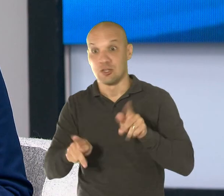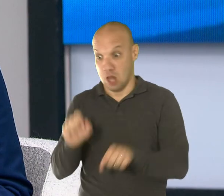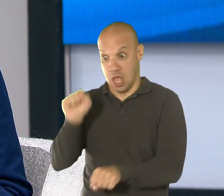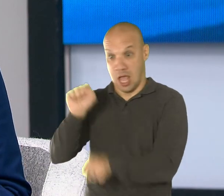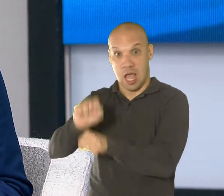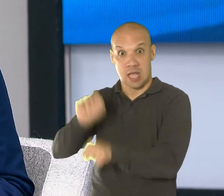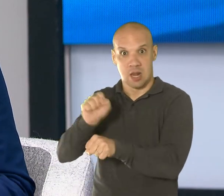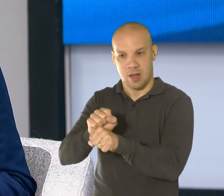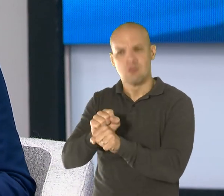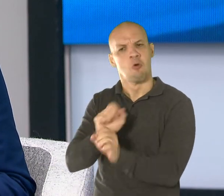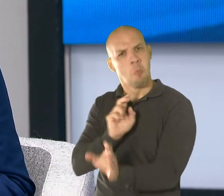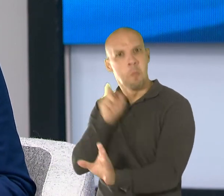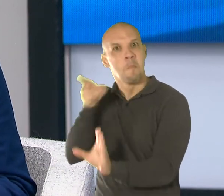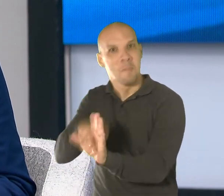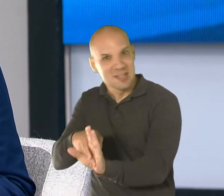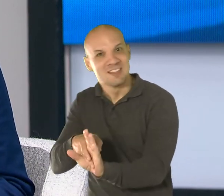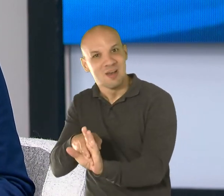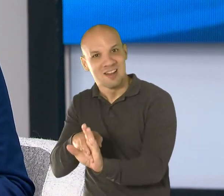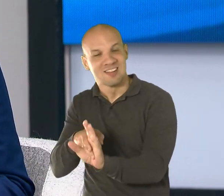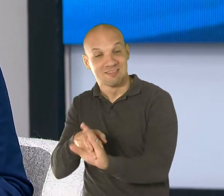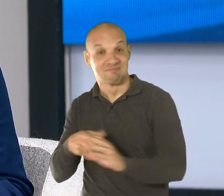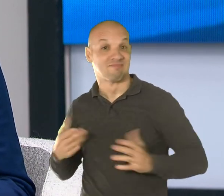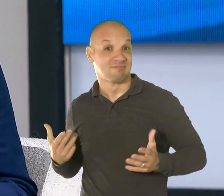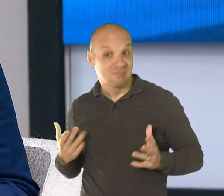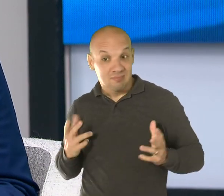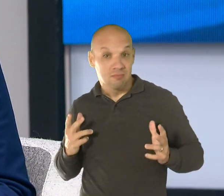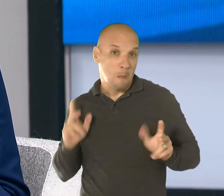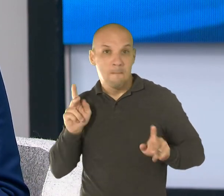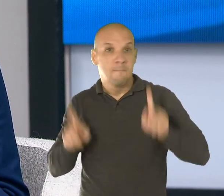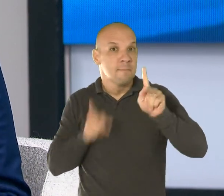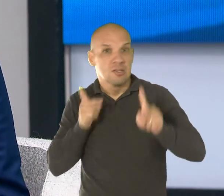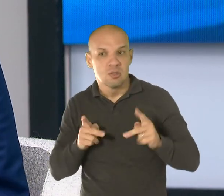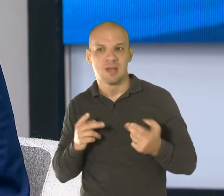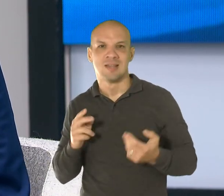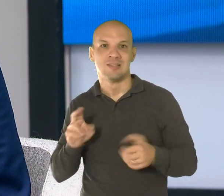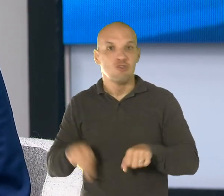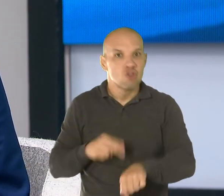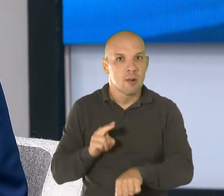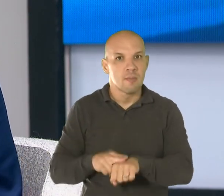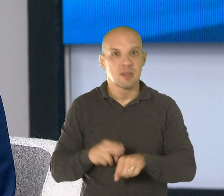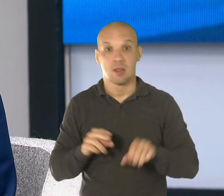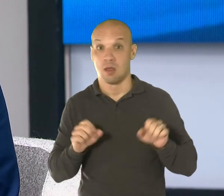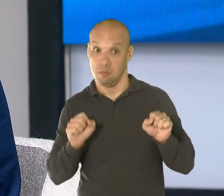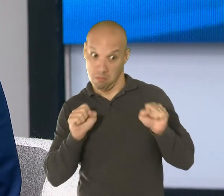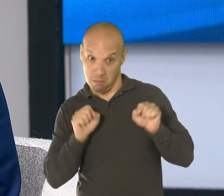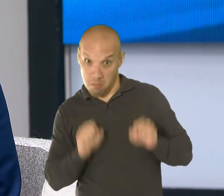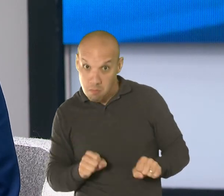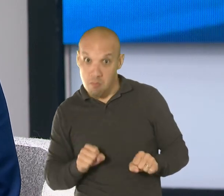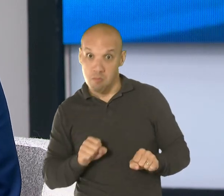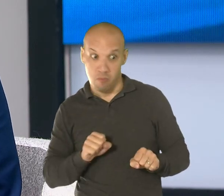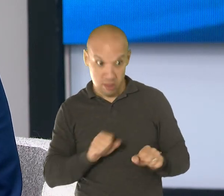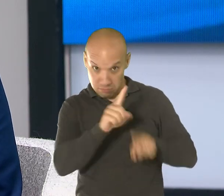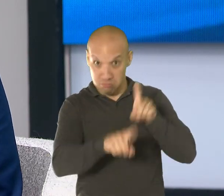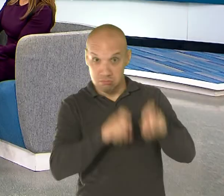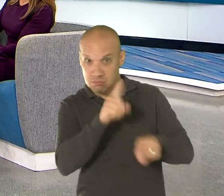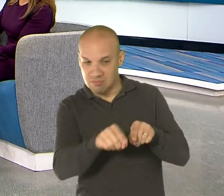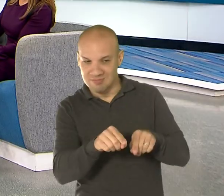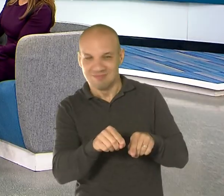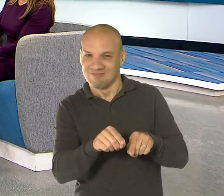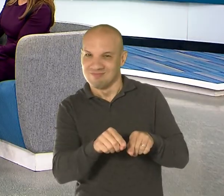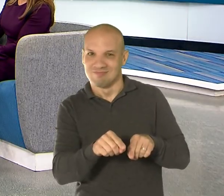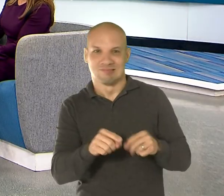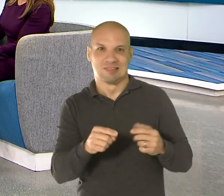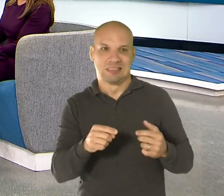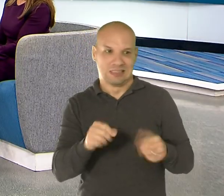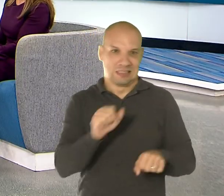también participaran, que son generalmente personas que se les hace difícil llegar a participar de estudios como este. ¿Participar en la escuela o en